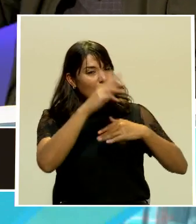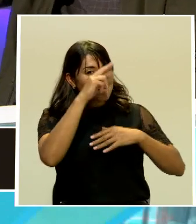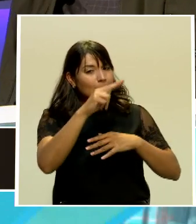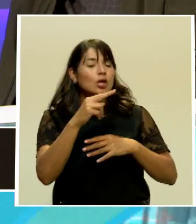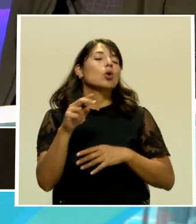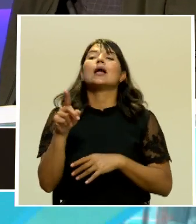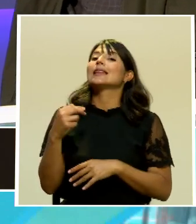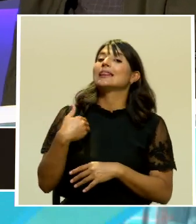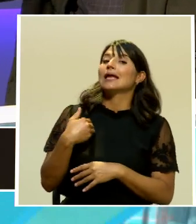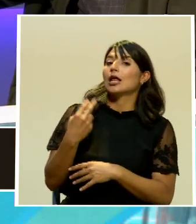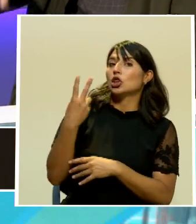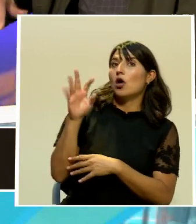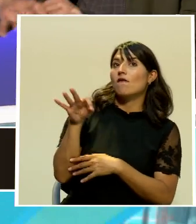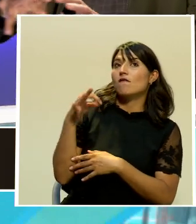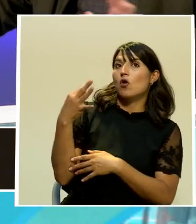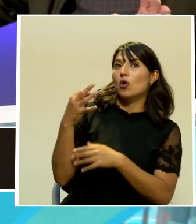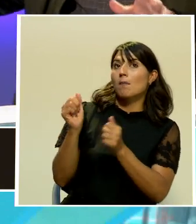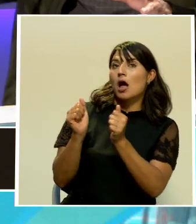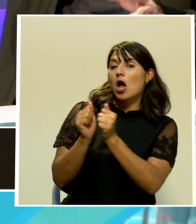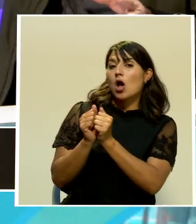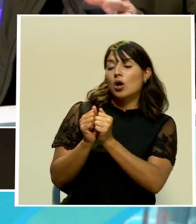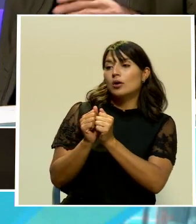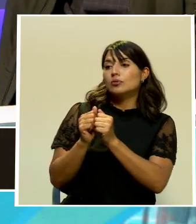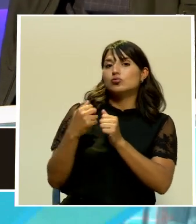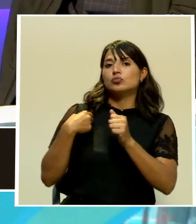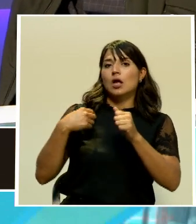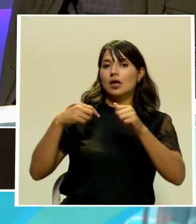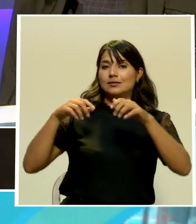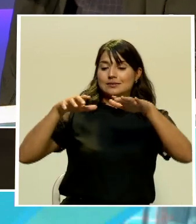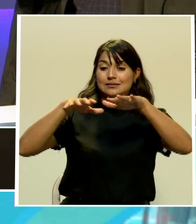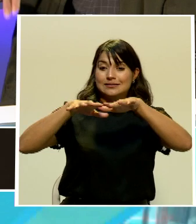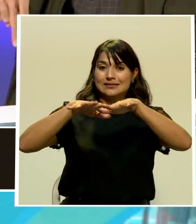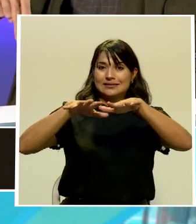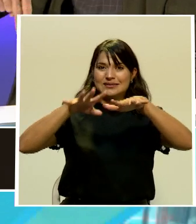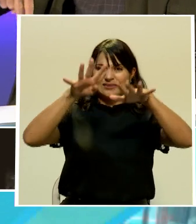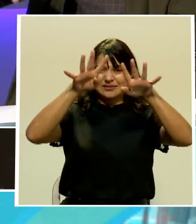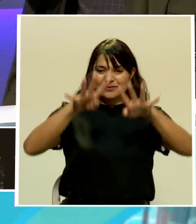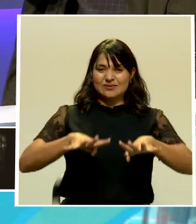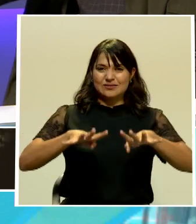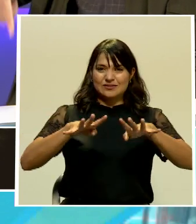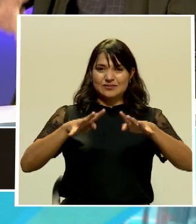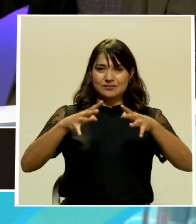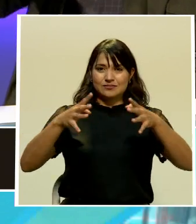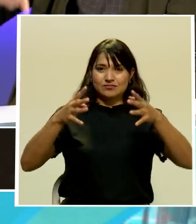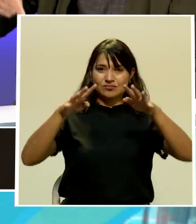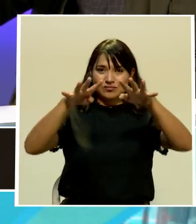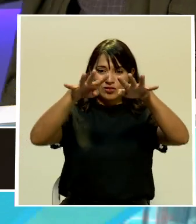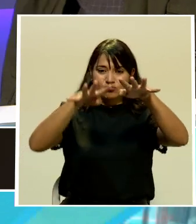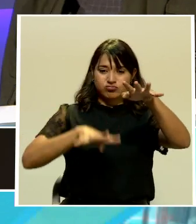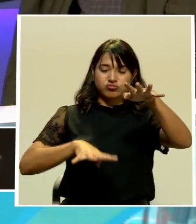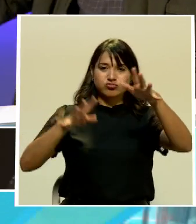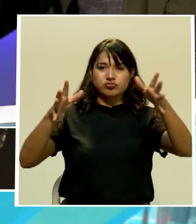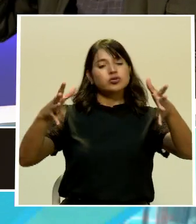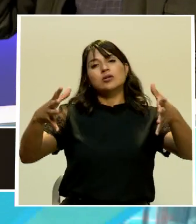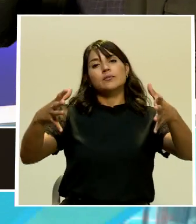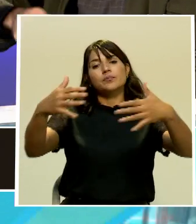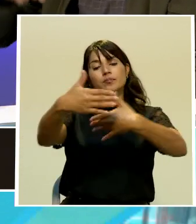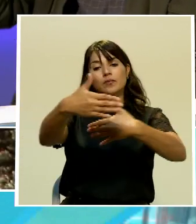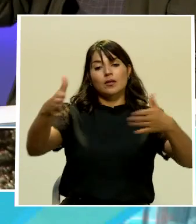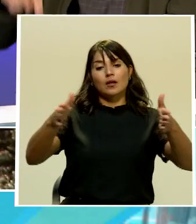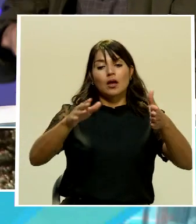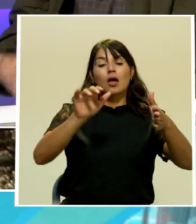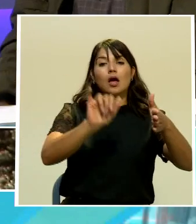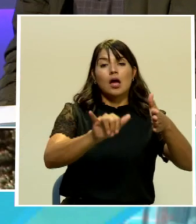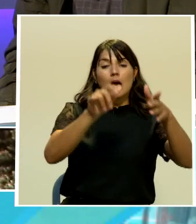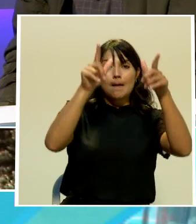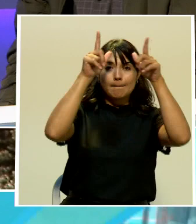estos balines que se los ponen, hay una jaula donde él está arriba, él se acerca a la res y le dispara unos balines en la cabeza de